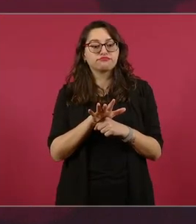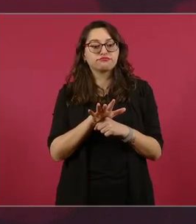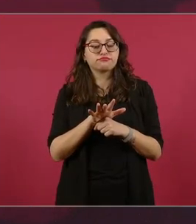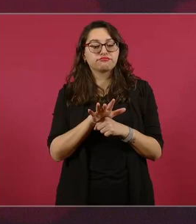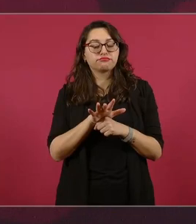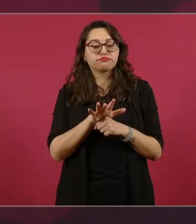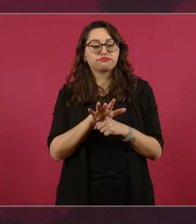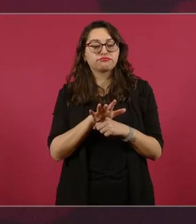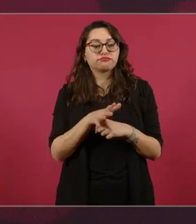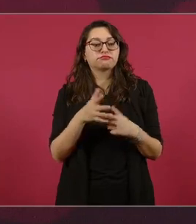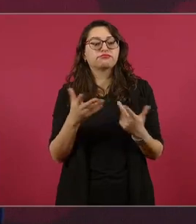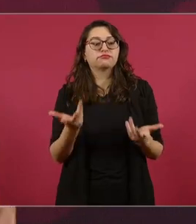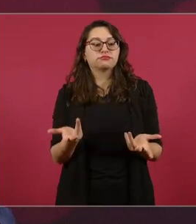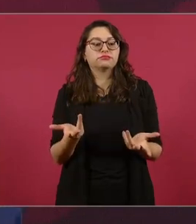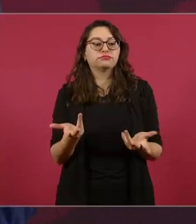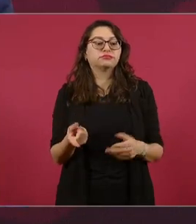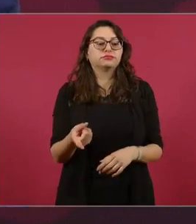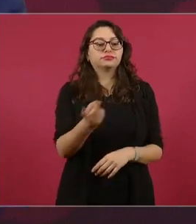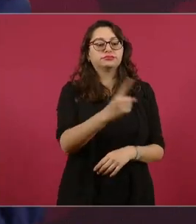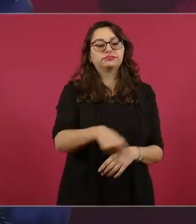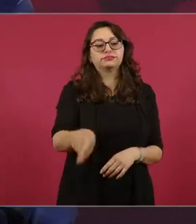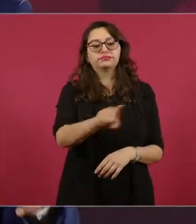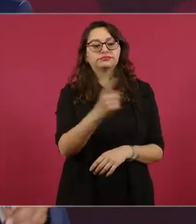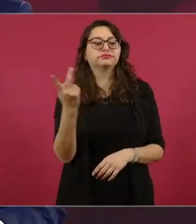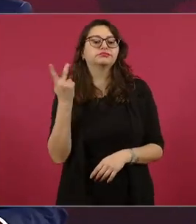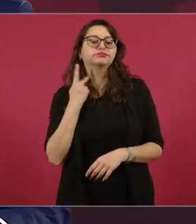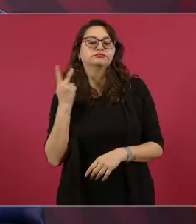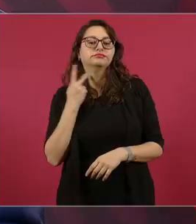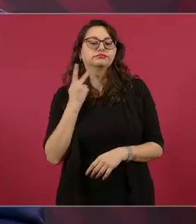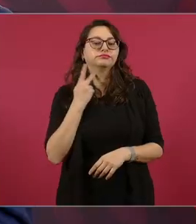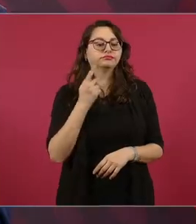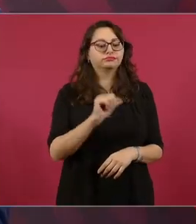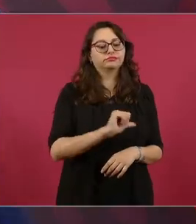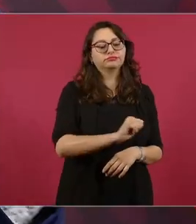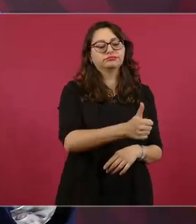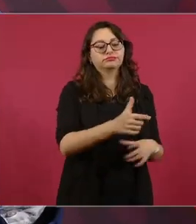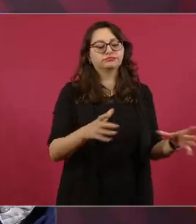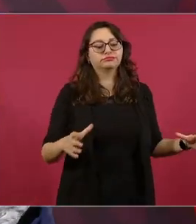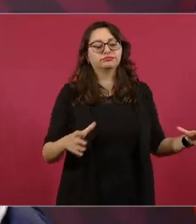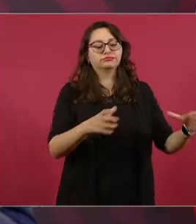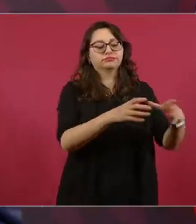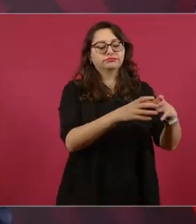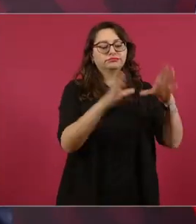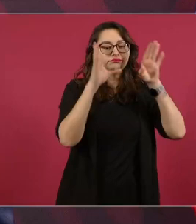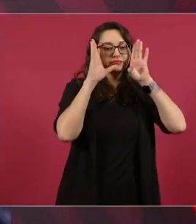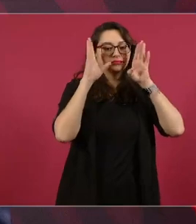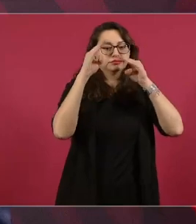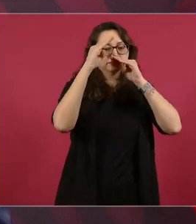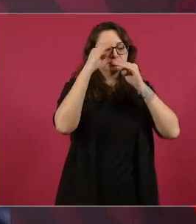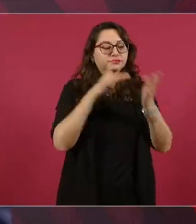ayudar al bloque conservador, a los que se oponen a la transformación,